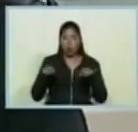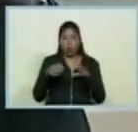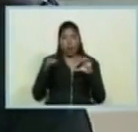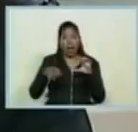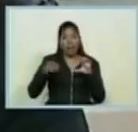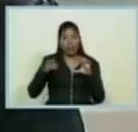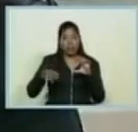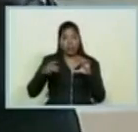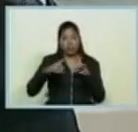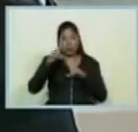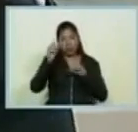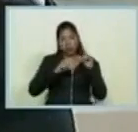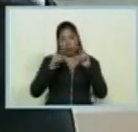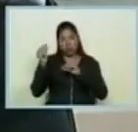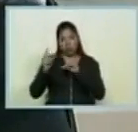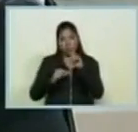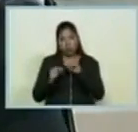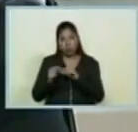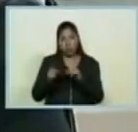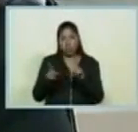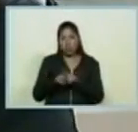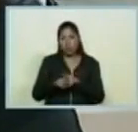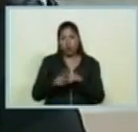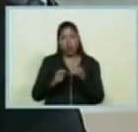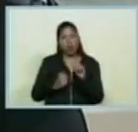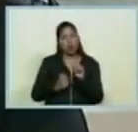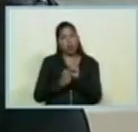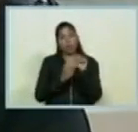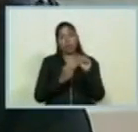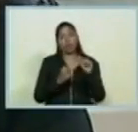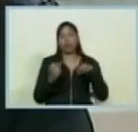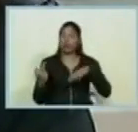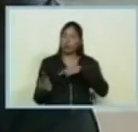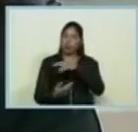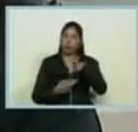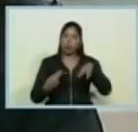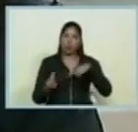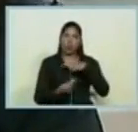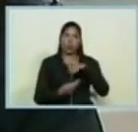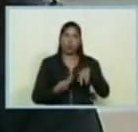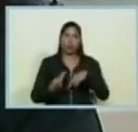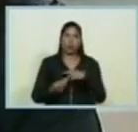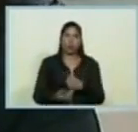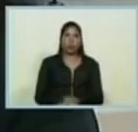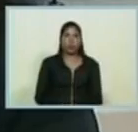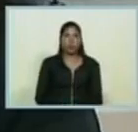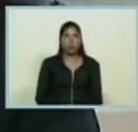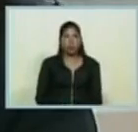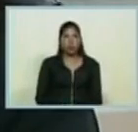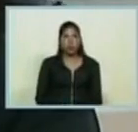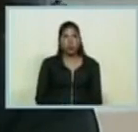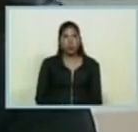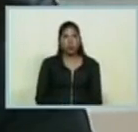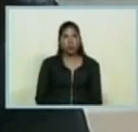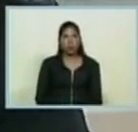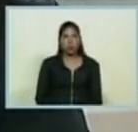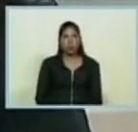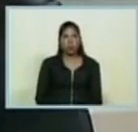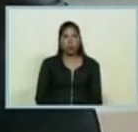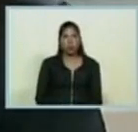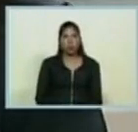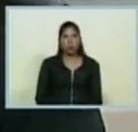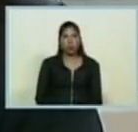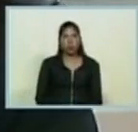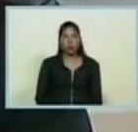y articulado todas las fuerzas revolucionarias en el territorio. Así que bueno, presidente, ahí le quiero transmitir